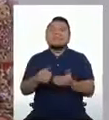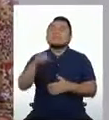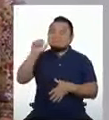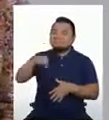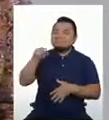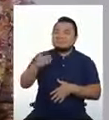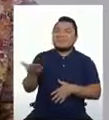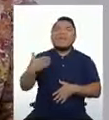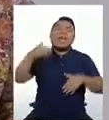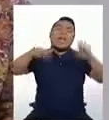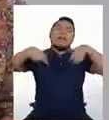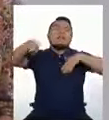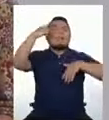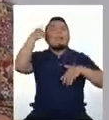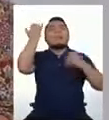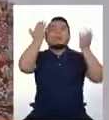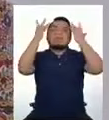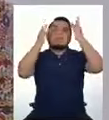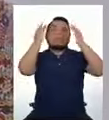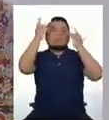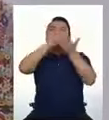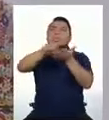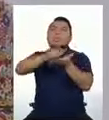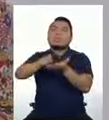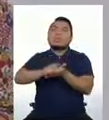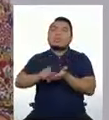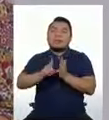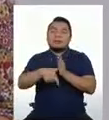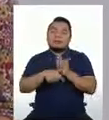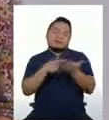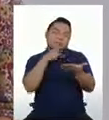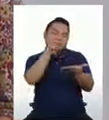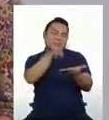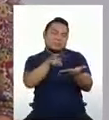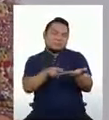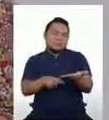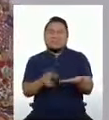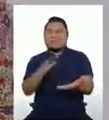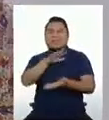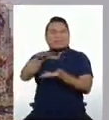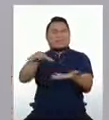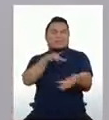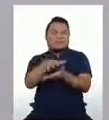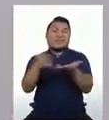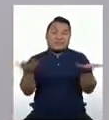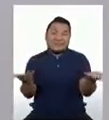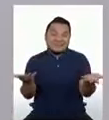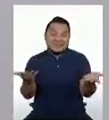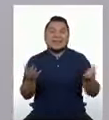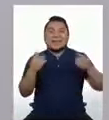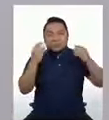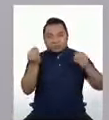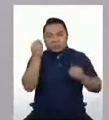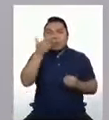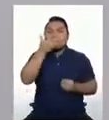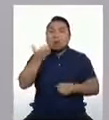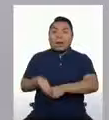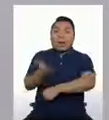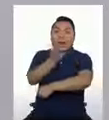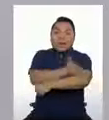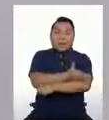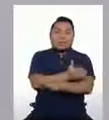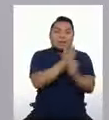veces escribimos lo que nos viene a la mente y cuando lo leemos en voz alta no le encontramos sentido. Por eso debemos trabajar